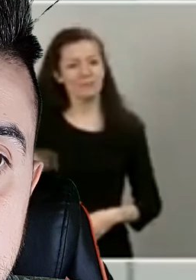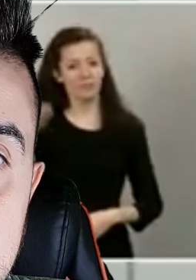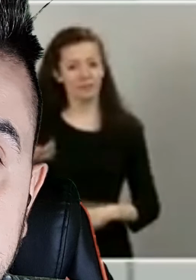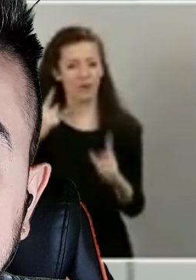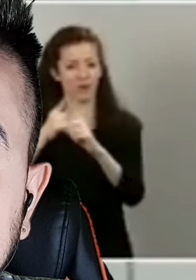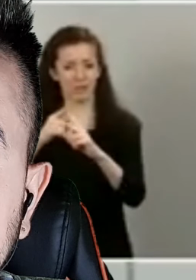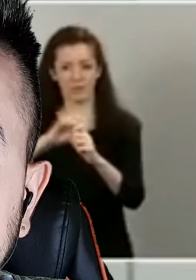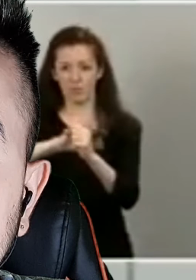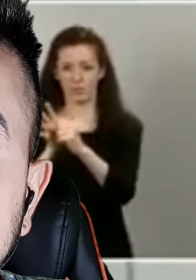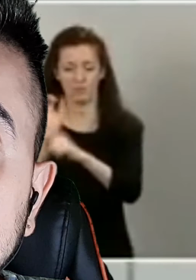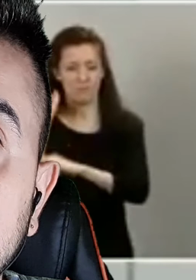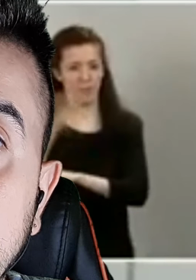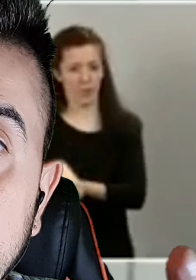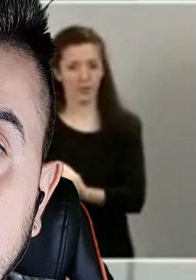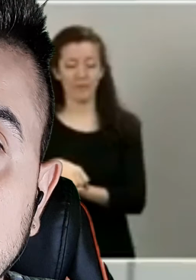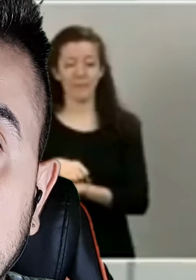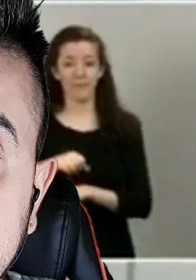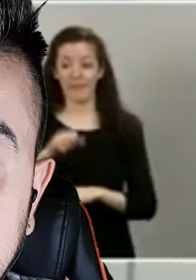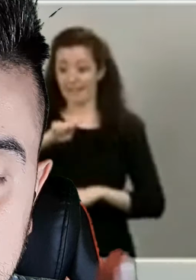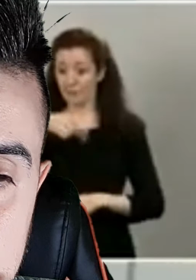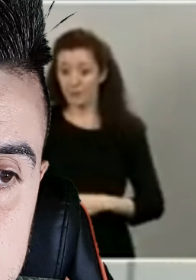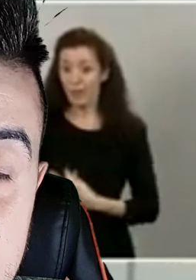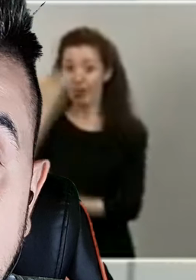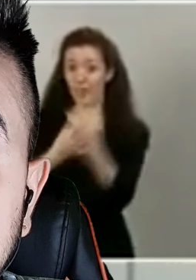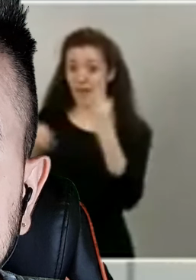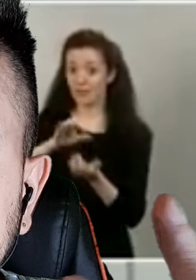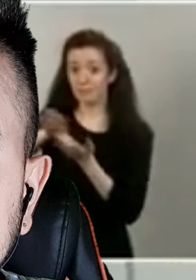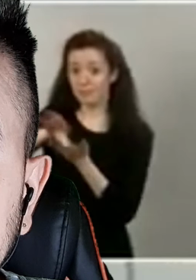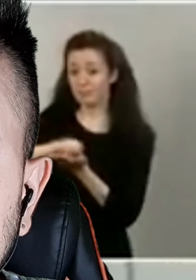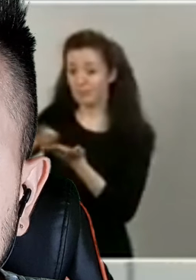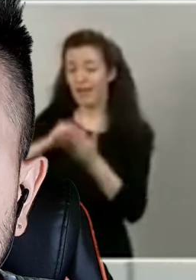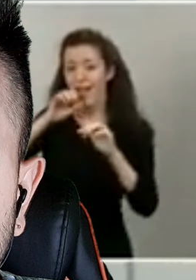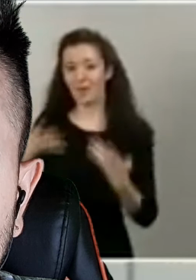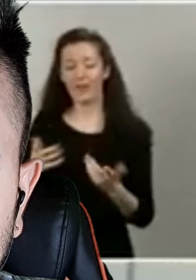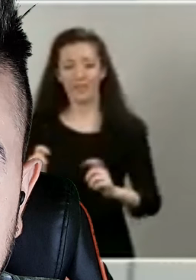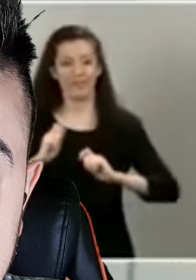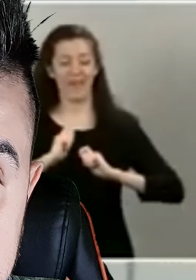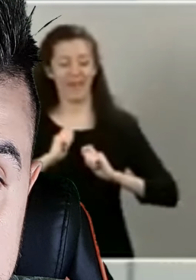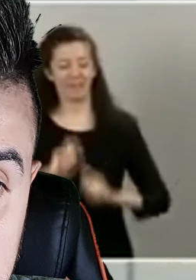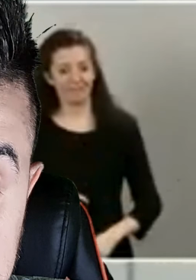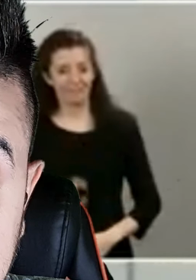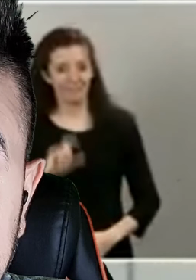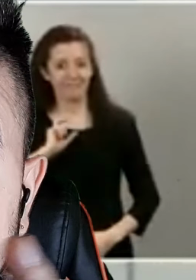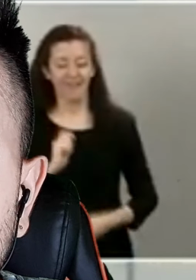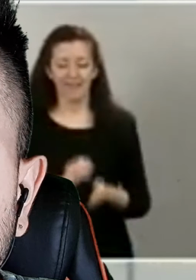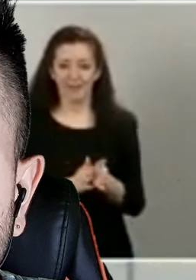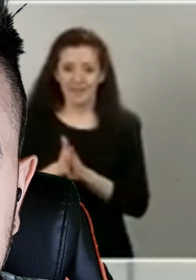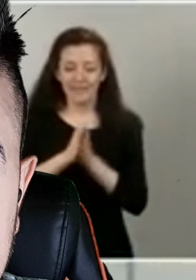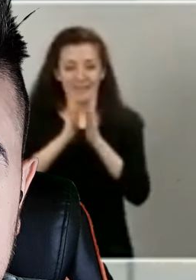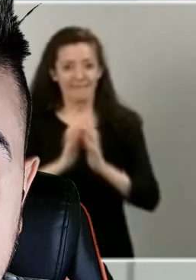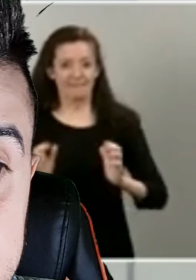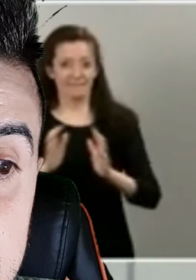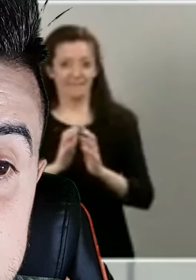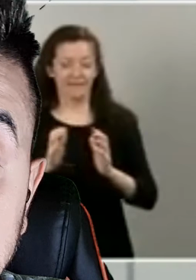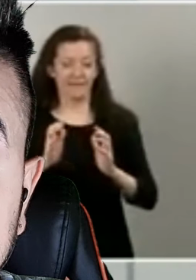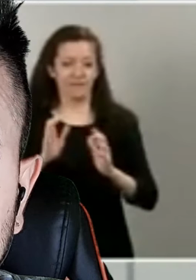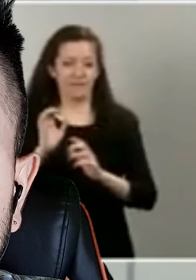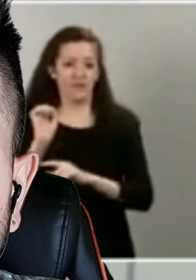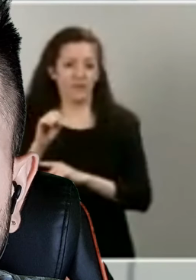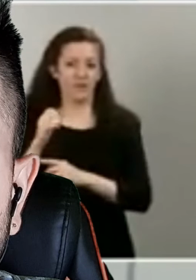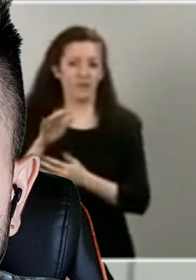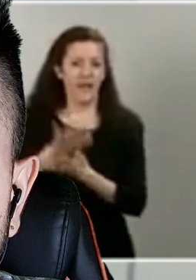mis ingresos han visto mermados bastante a mi chica seguro empezó todo esto la despidieron vale que aunque no debería de haber sido